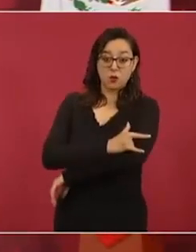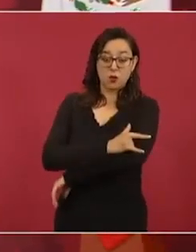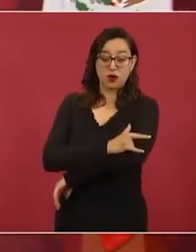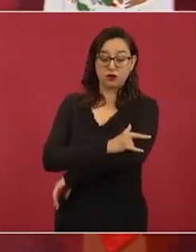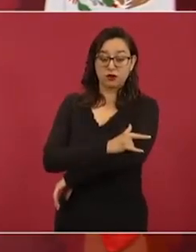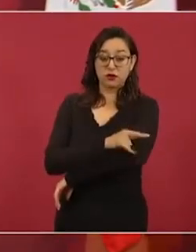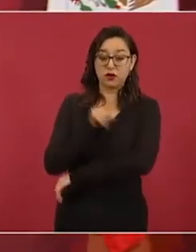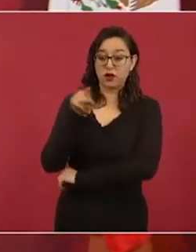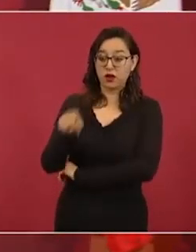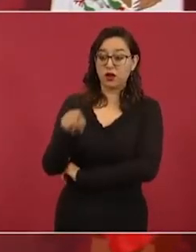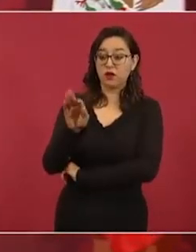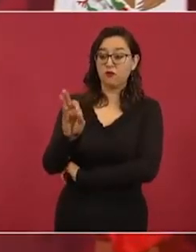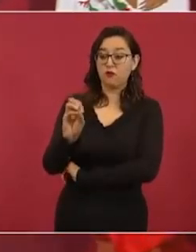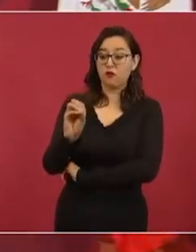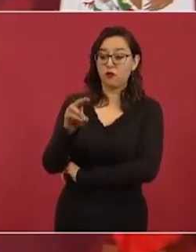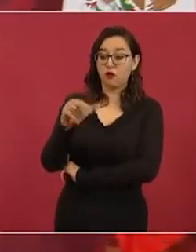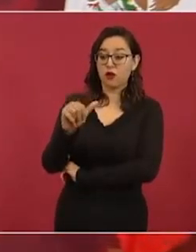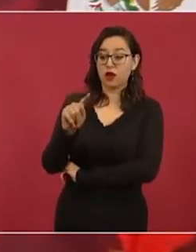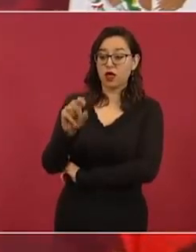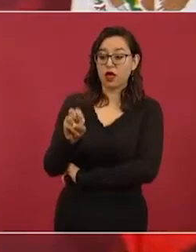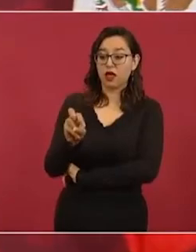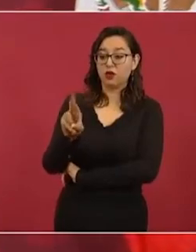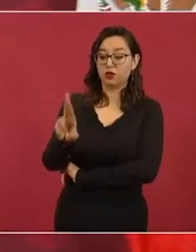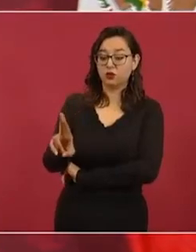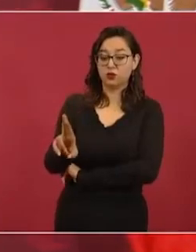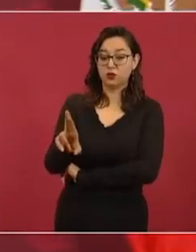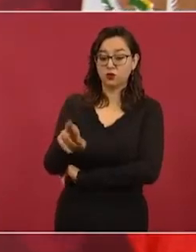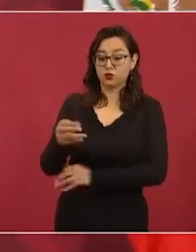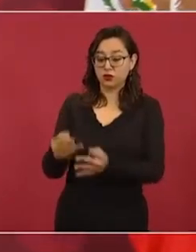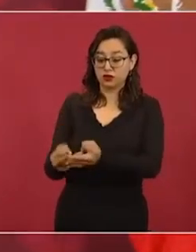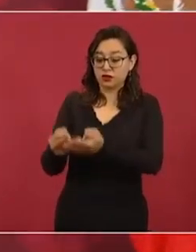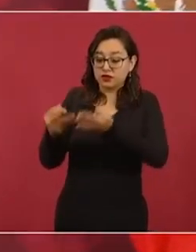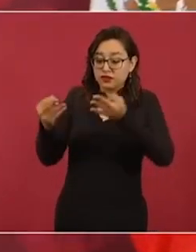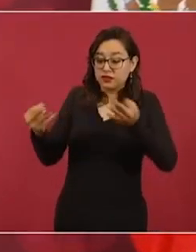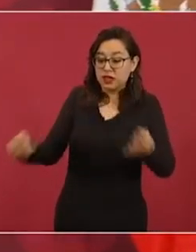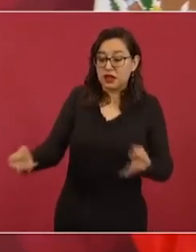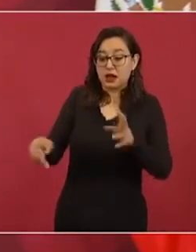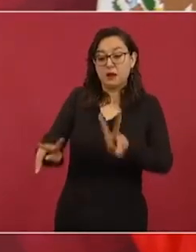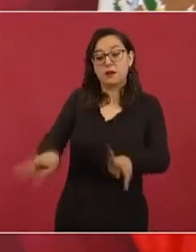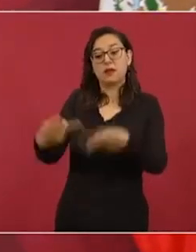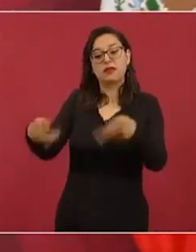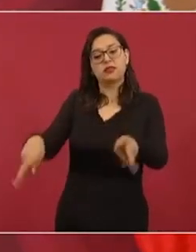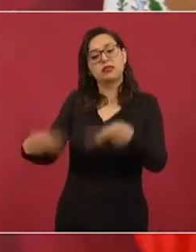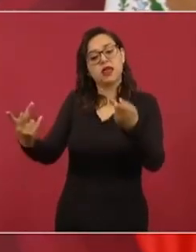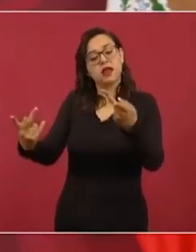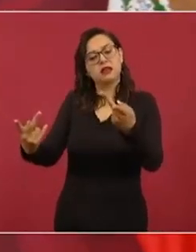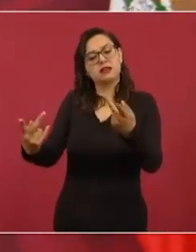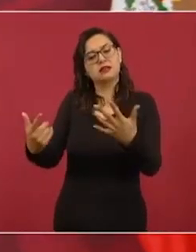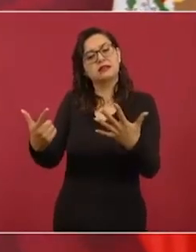Fonatur a 7 pesos el metro cuadrado,